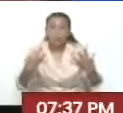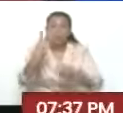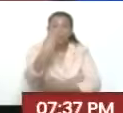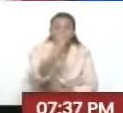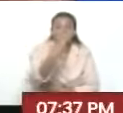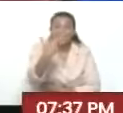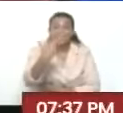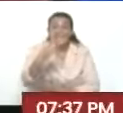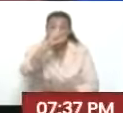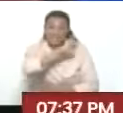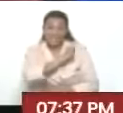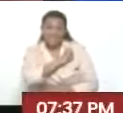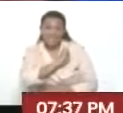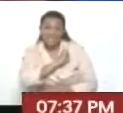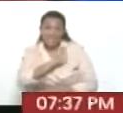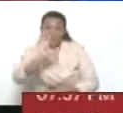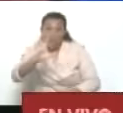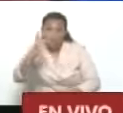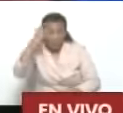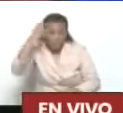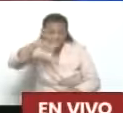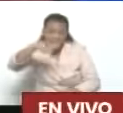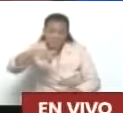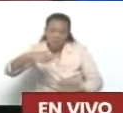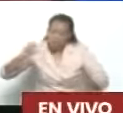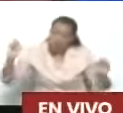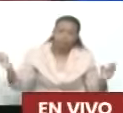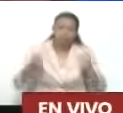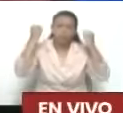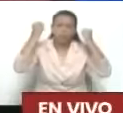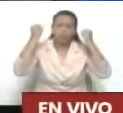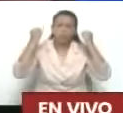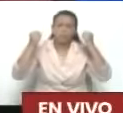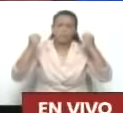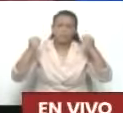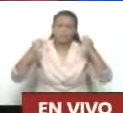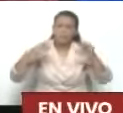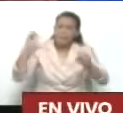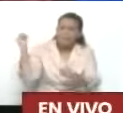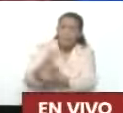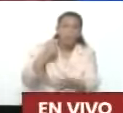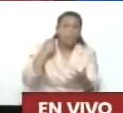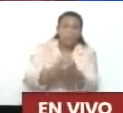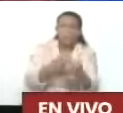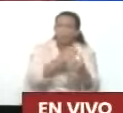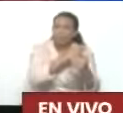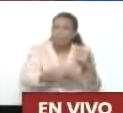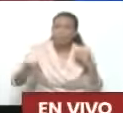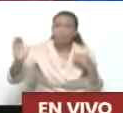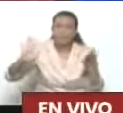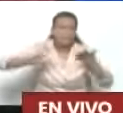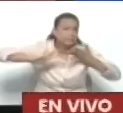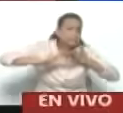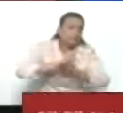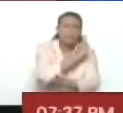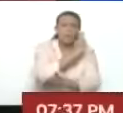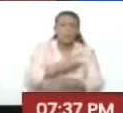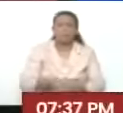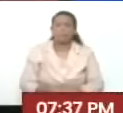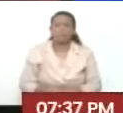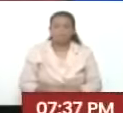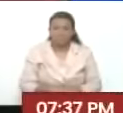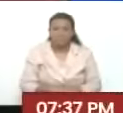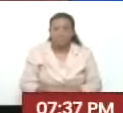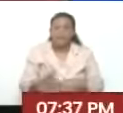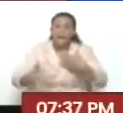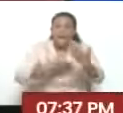otra esperanza, un despertar corto, que fue también traicionado, adormecido, acabado,